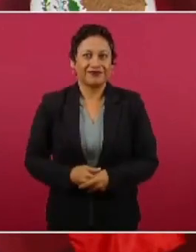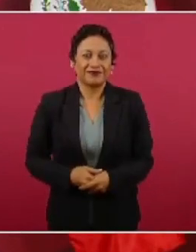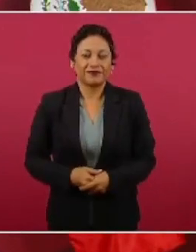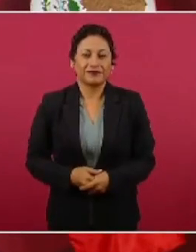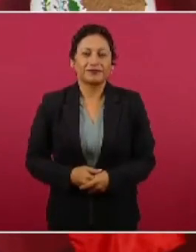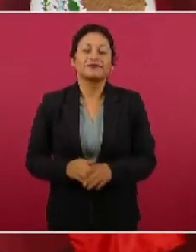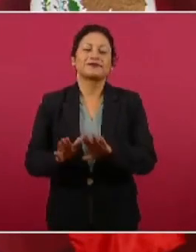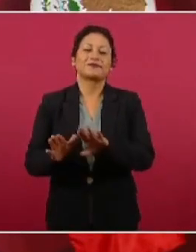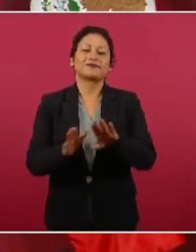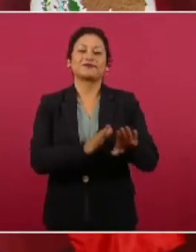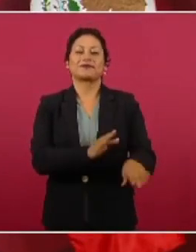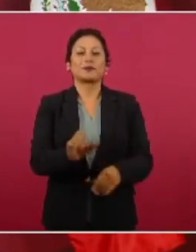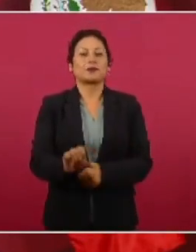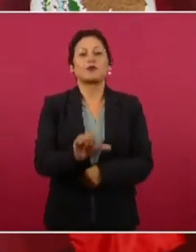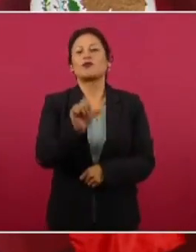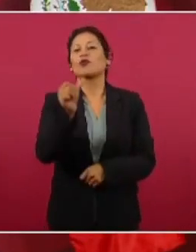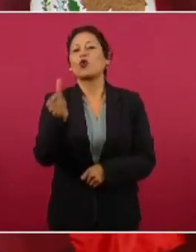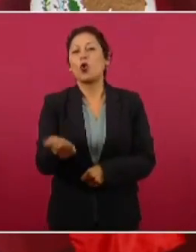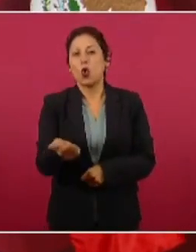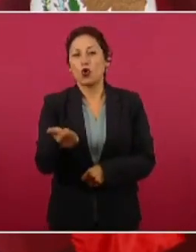otro dato del